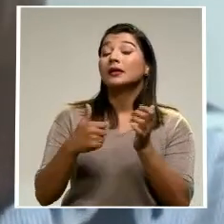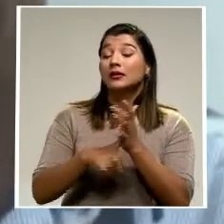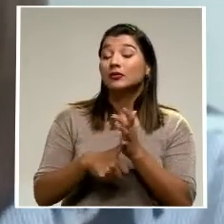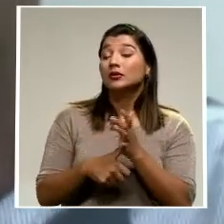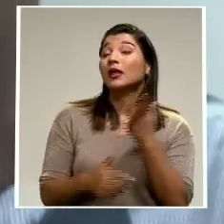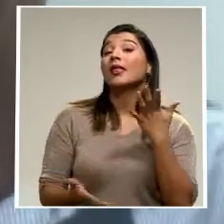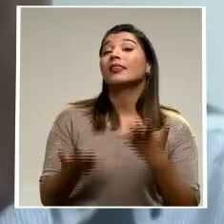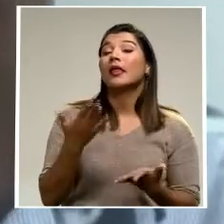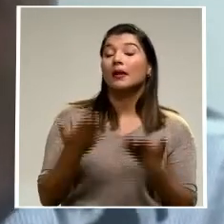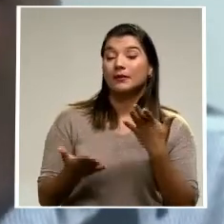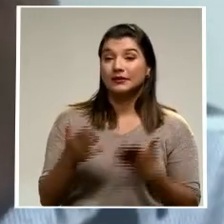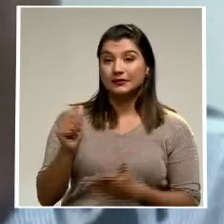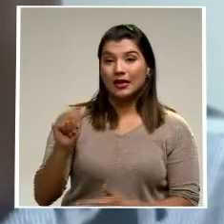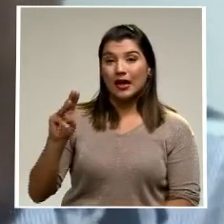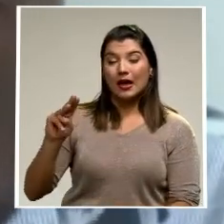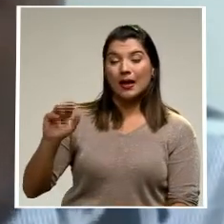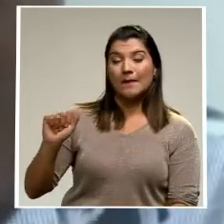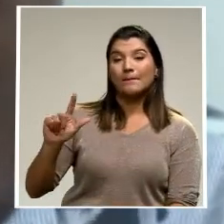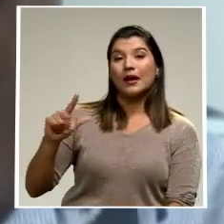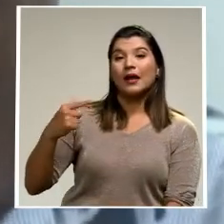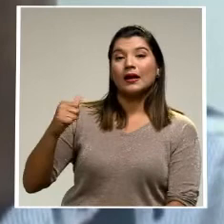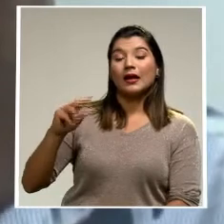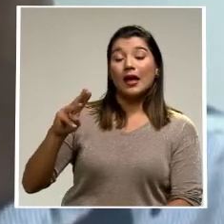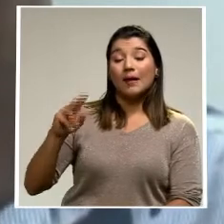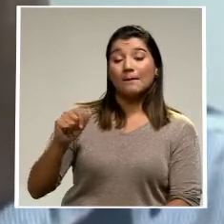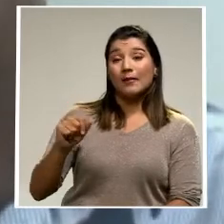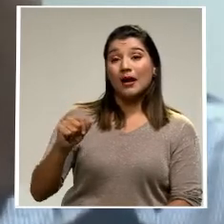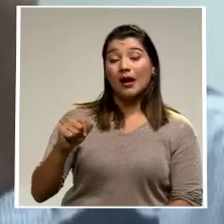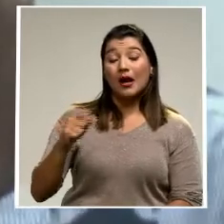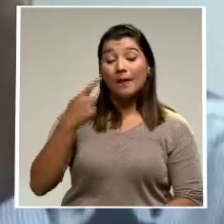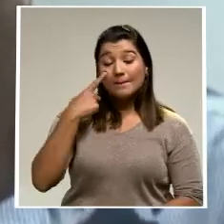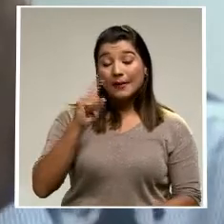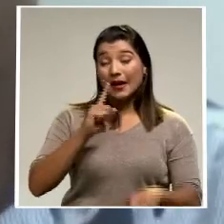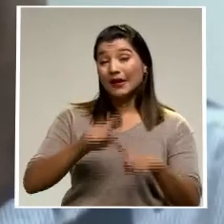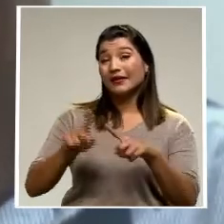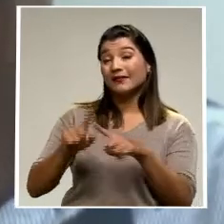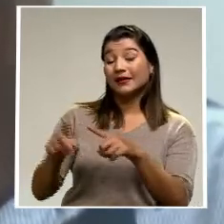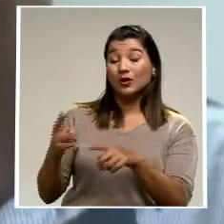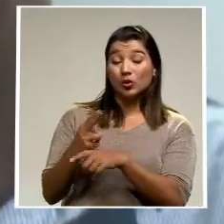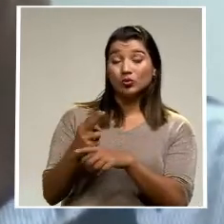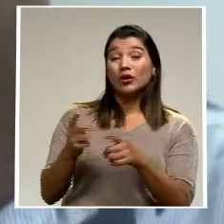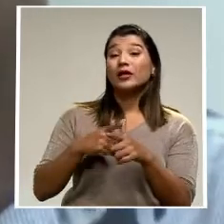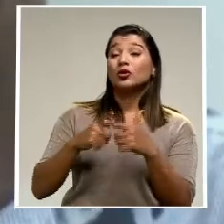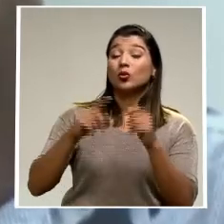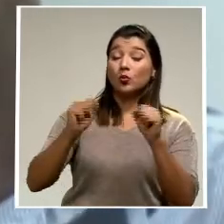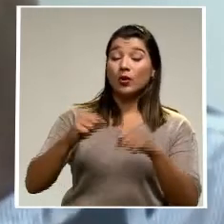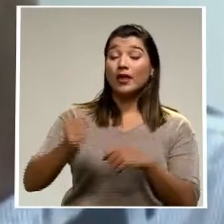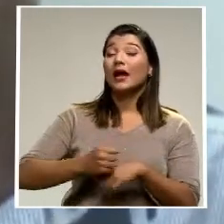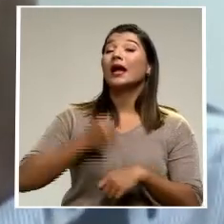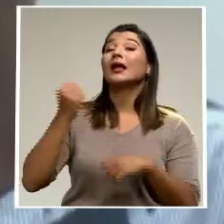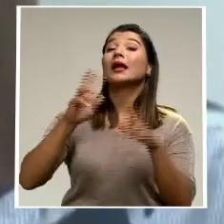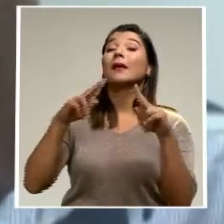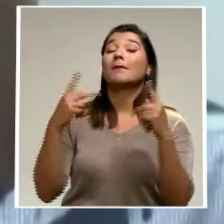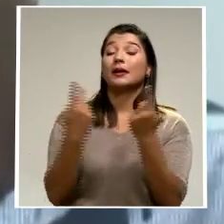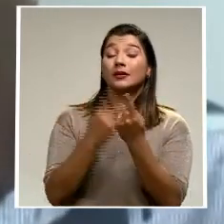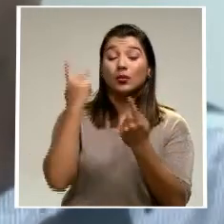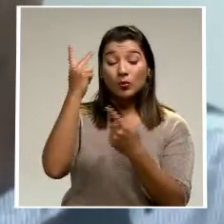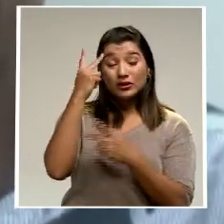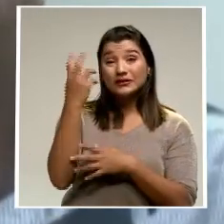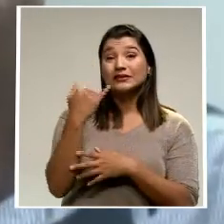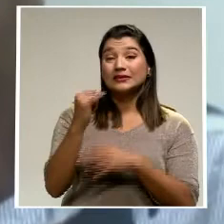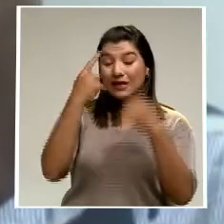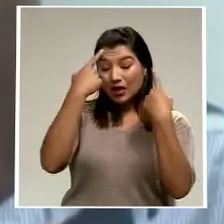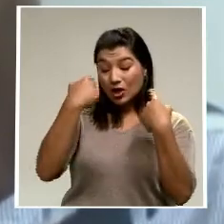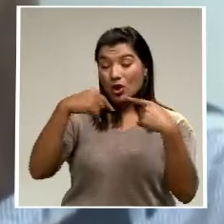una amalgama de micropolarizaciones en diferentes sentidos y ganará el partido político que se logre ubicar en